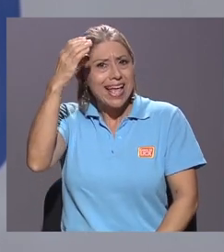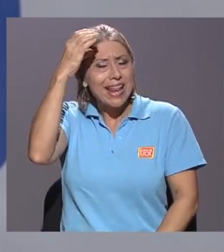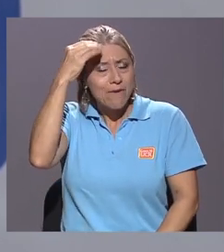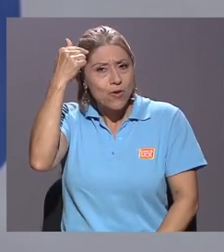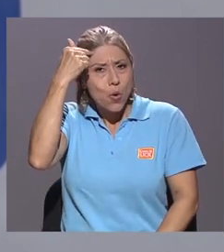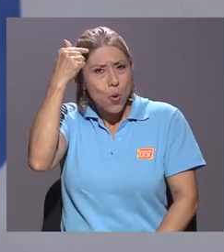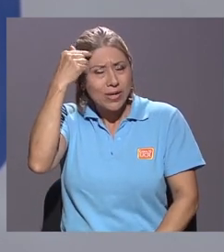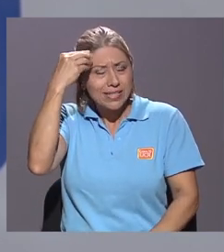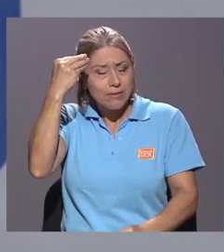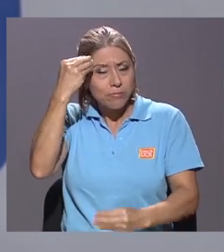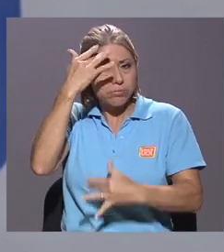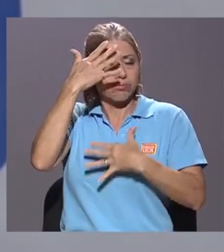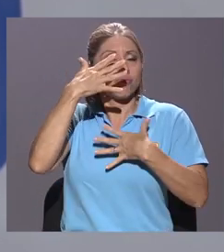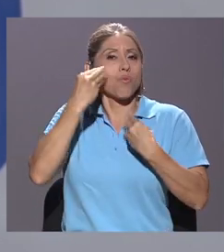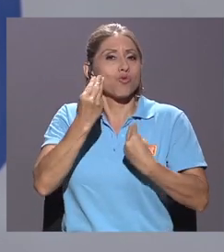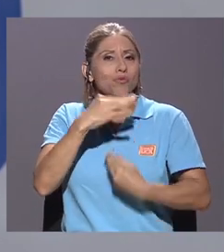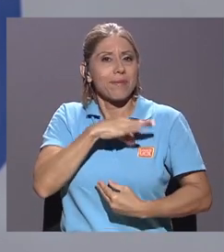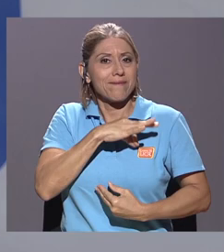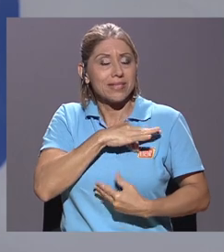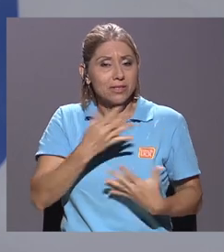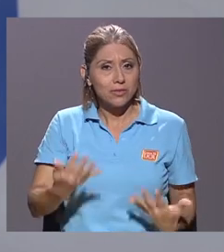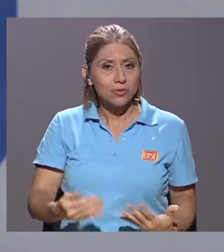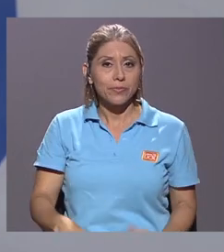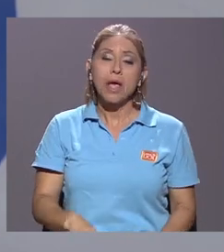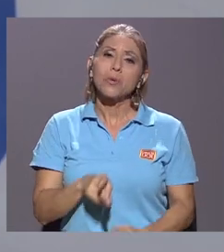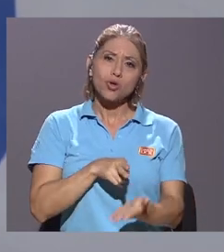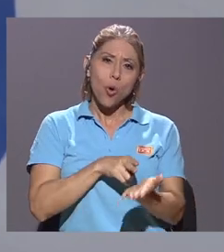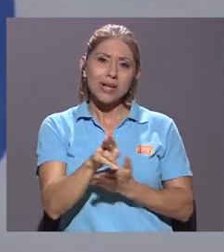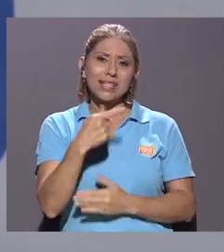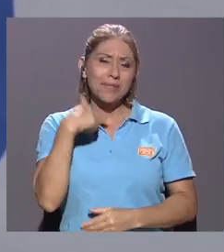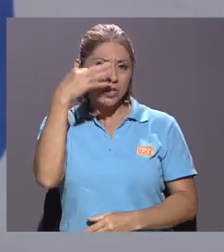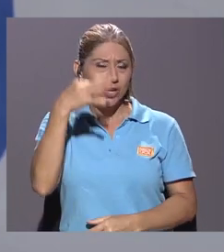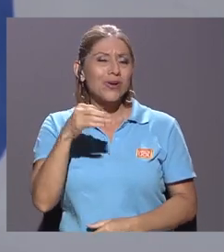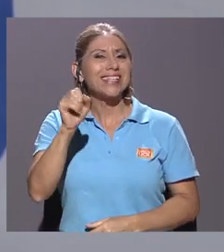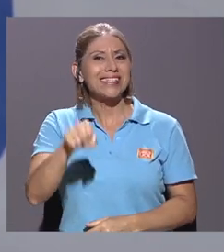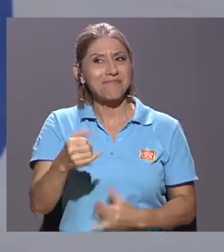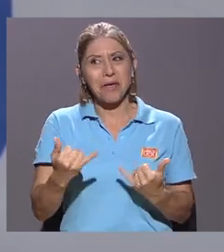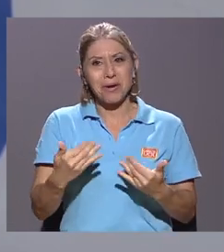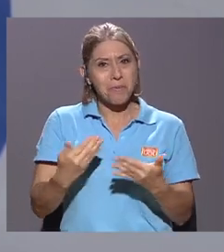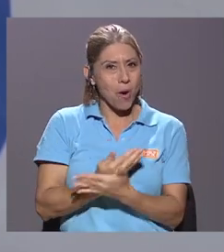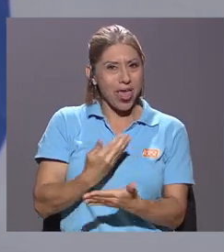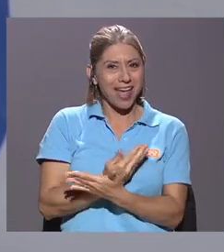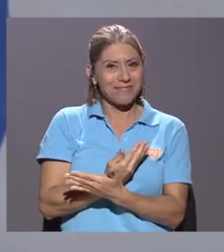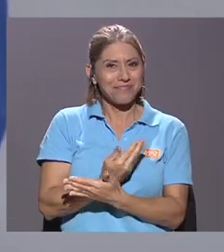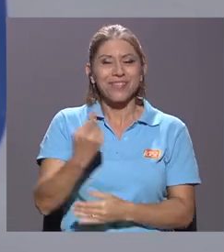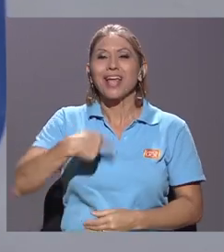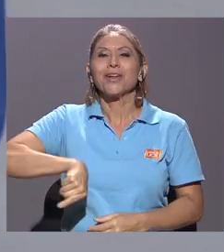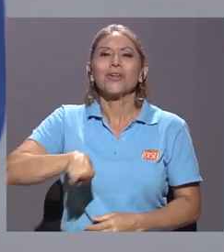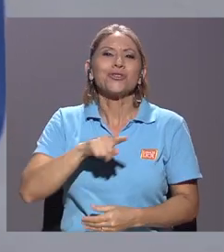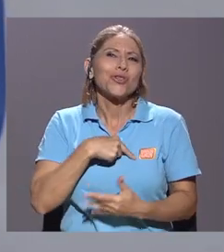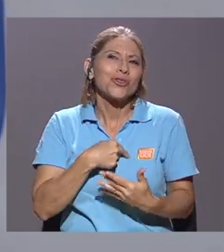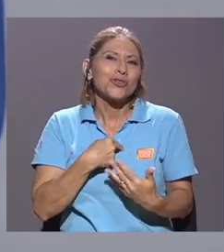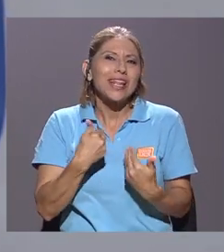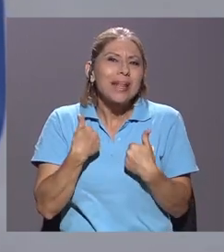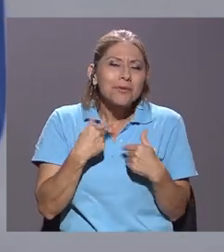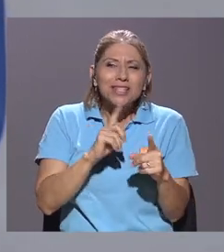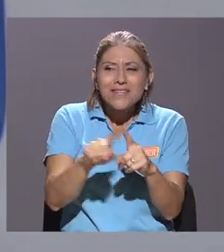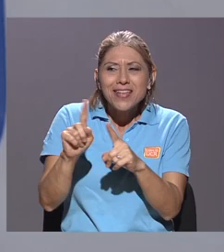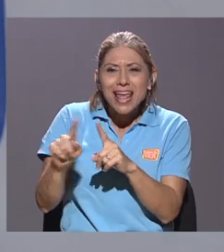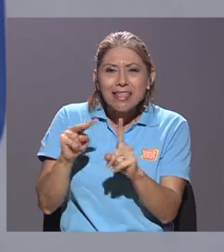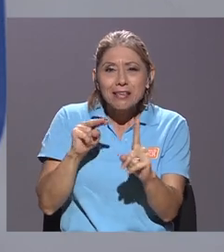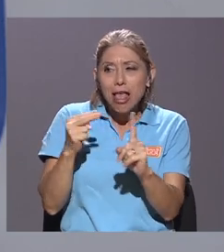cantidad de beneficios con todo esto pues honestamente creo que sí es una moda estamos muy influenciados por una serie de tendencias